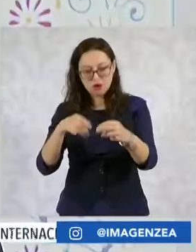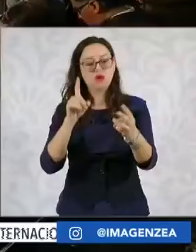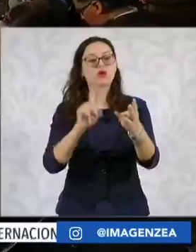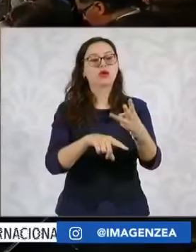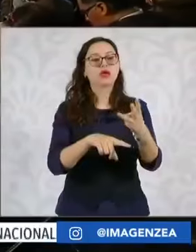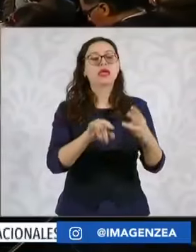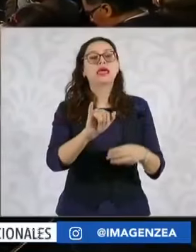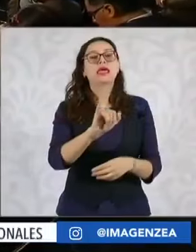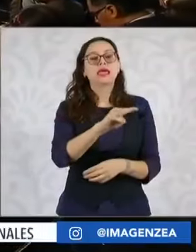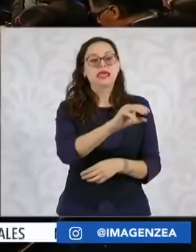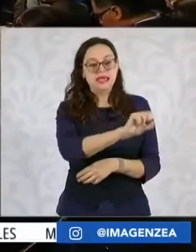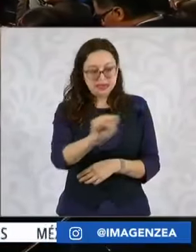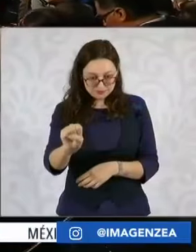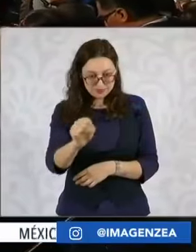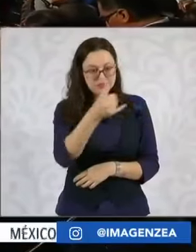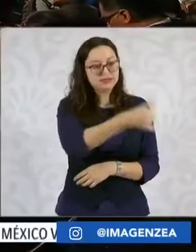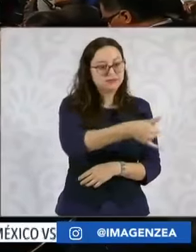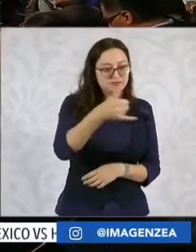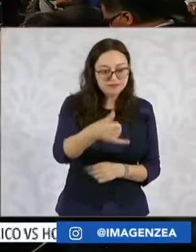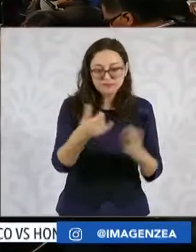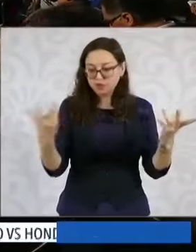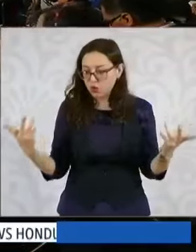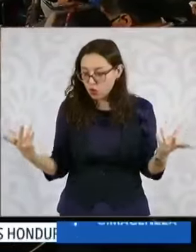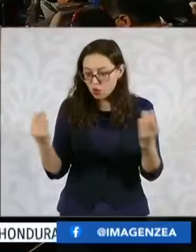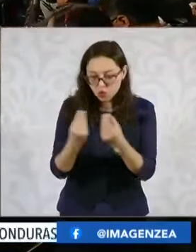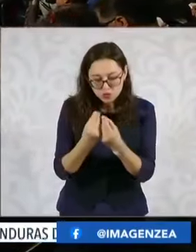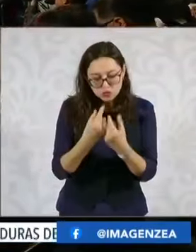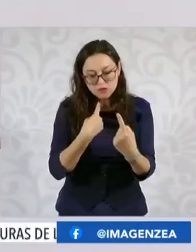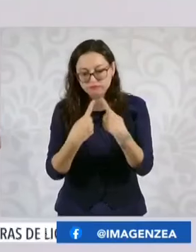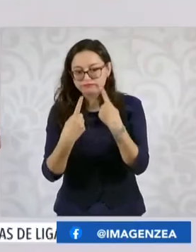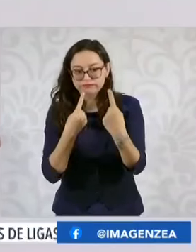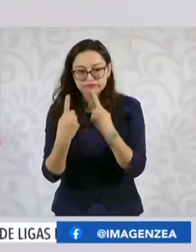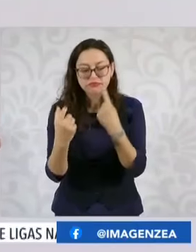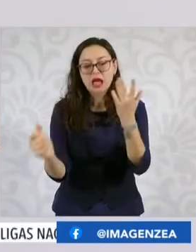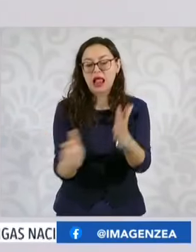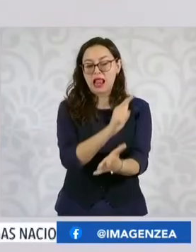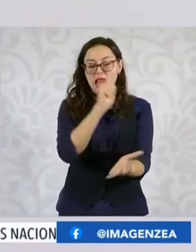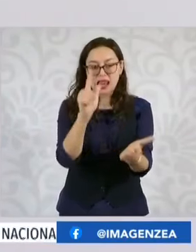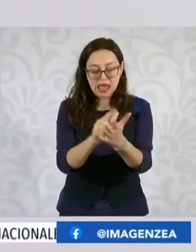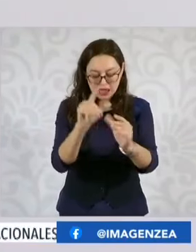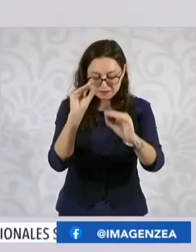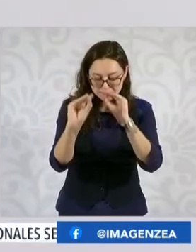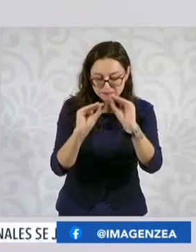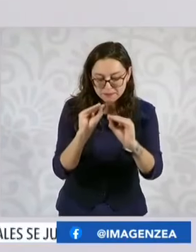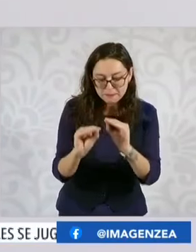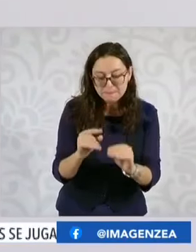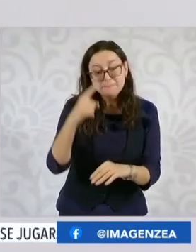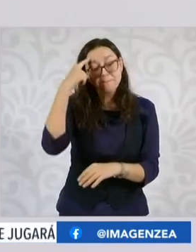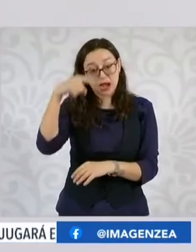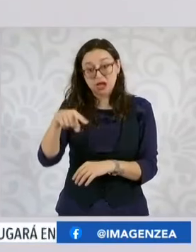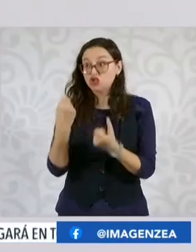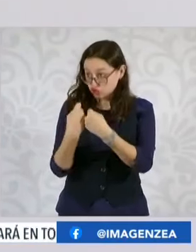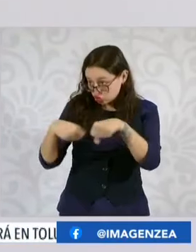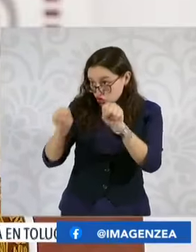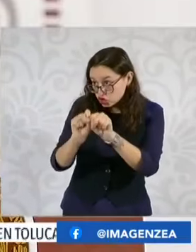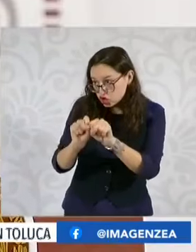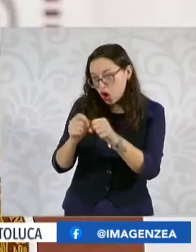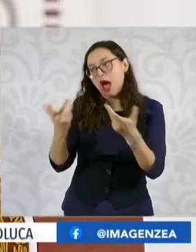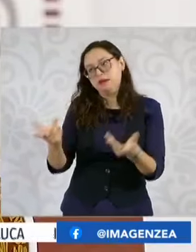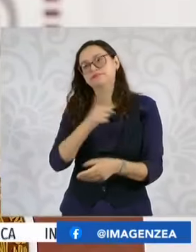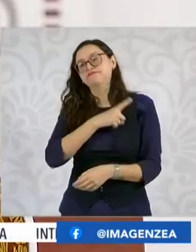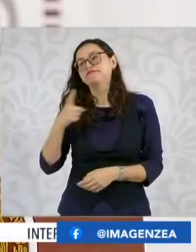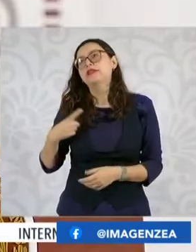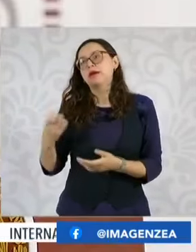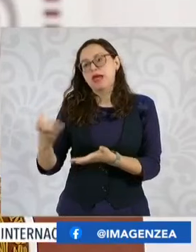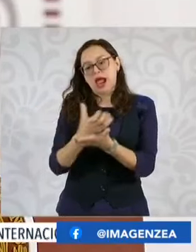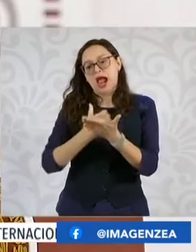El objetivo de esta ley es que tengan derecho al reparto de utilidades, que tengan derecho a ser atendidos